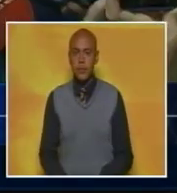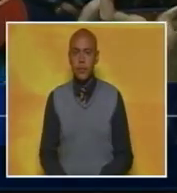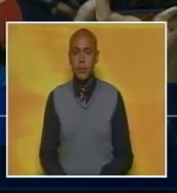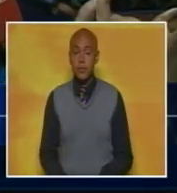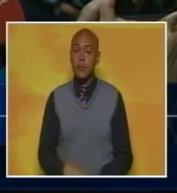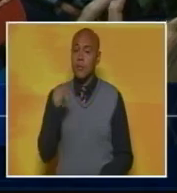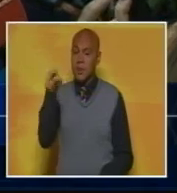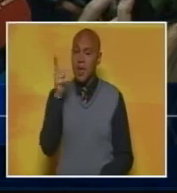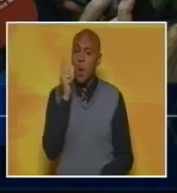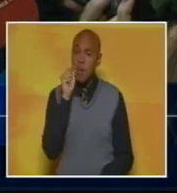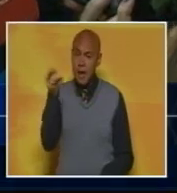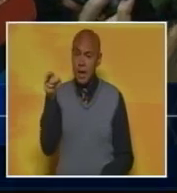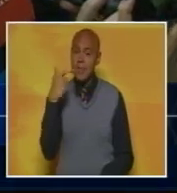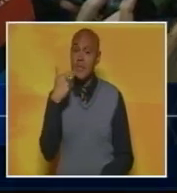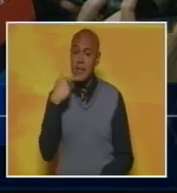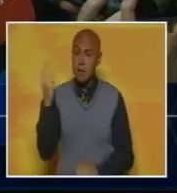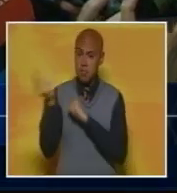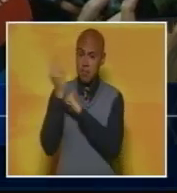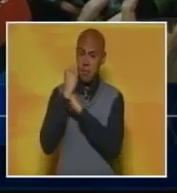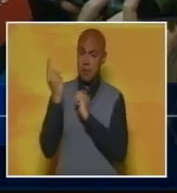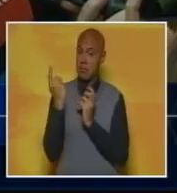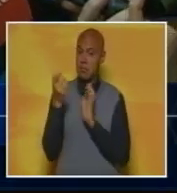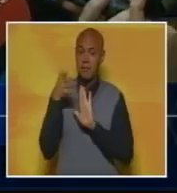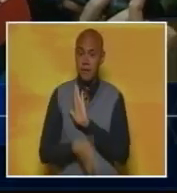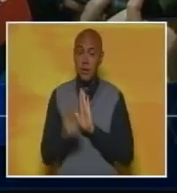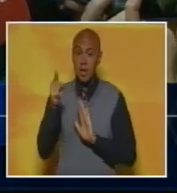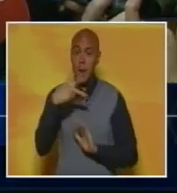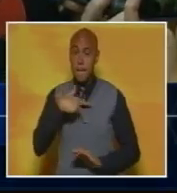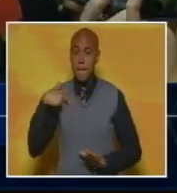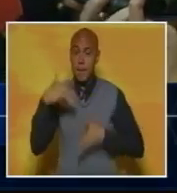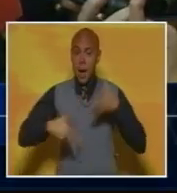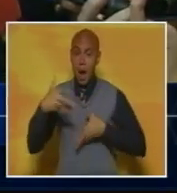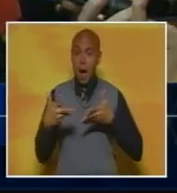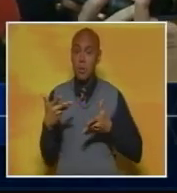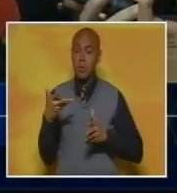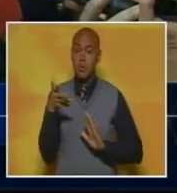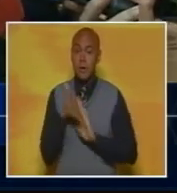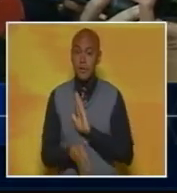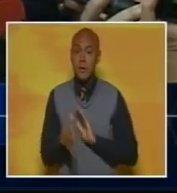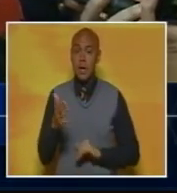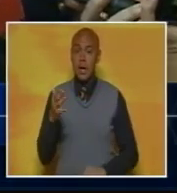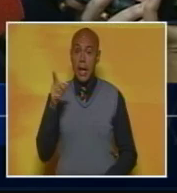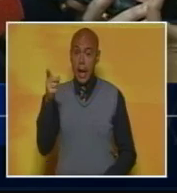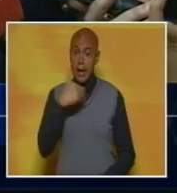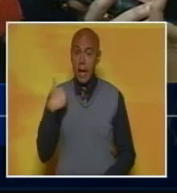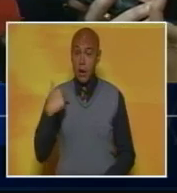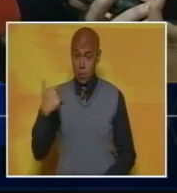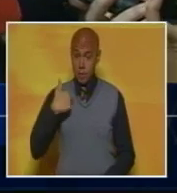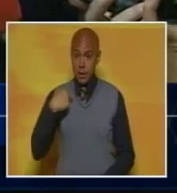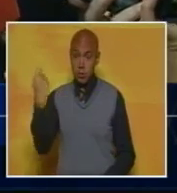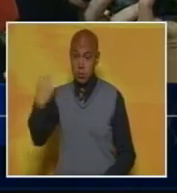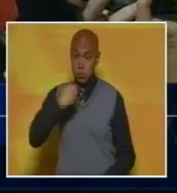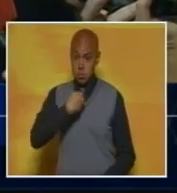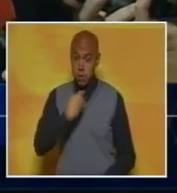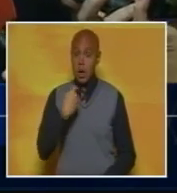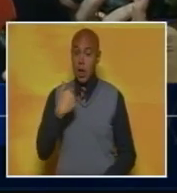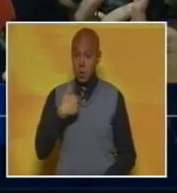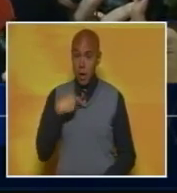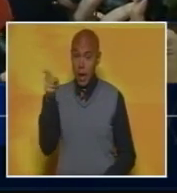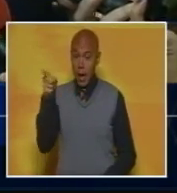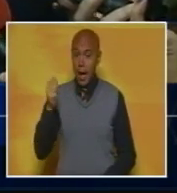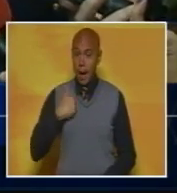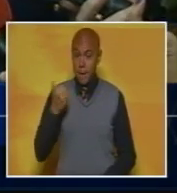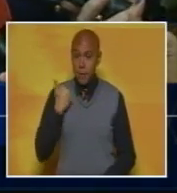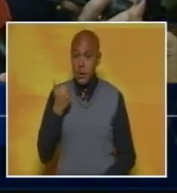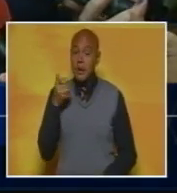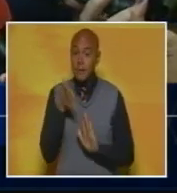Es un delincuente que incurrió en el delito de pretender sobornar a un diputado para sacar beneficios propios.